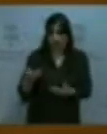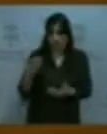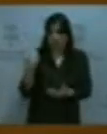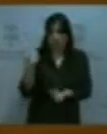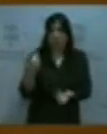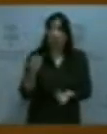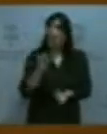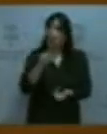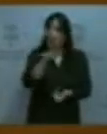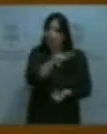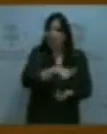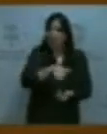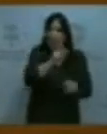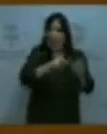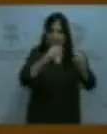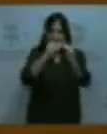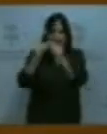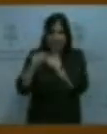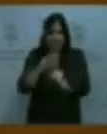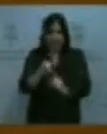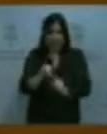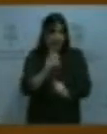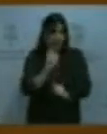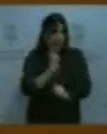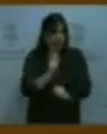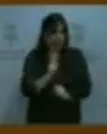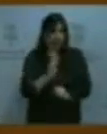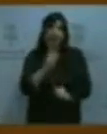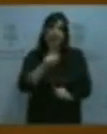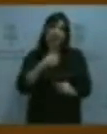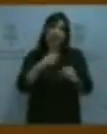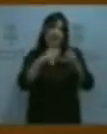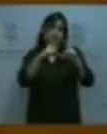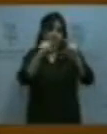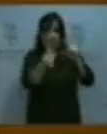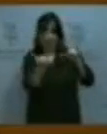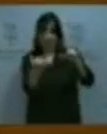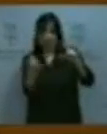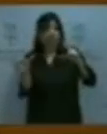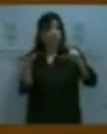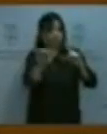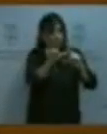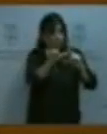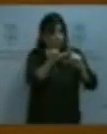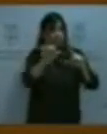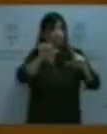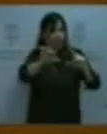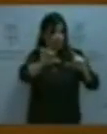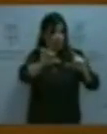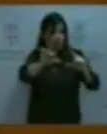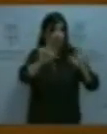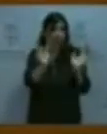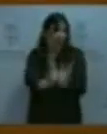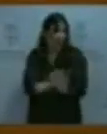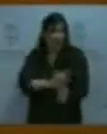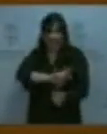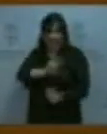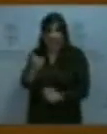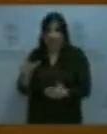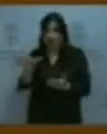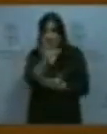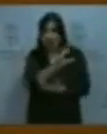ocasiones, en el oriente, en el occidente, en el centro, en las cuencas, en todos los sitios o en muchas zonas o mucho territorio de